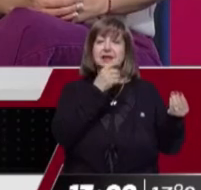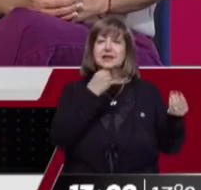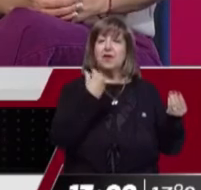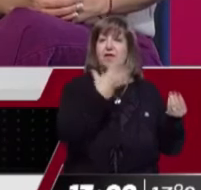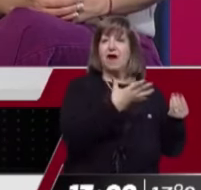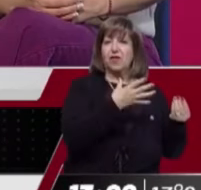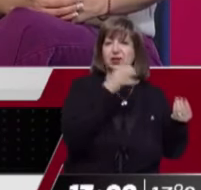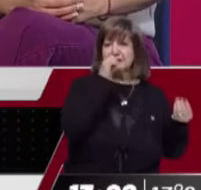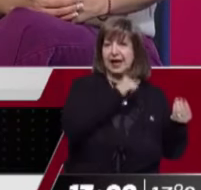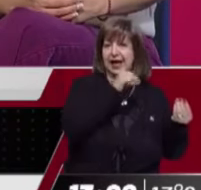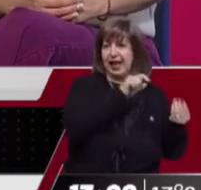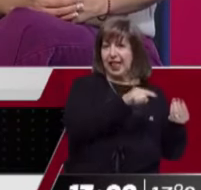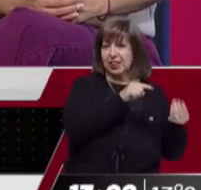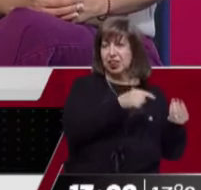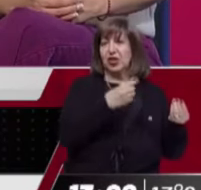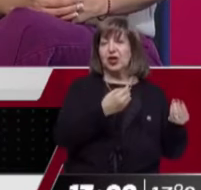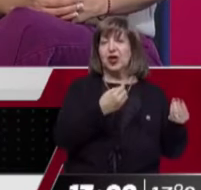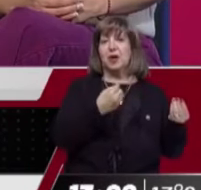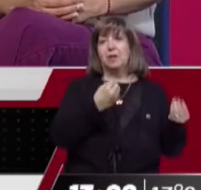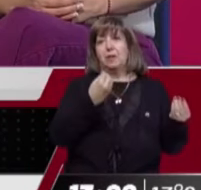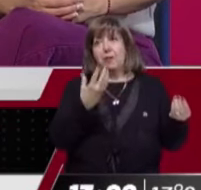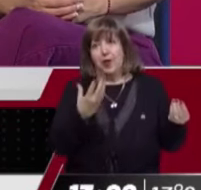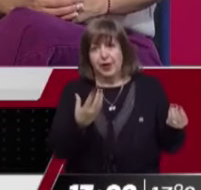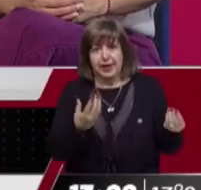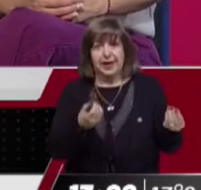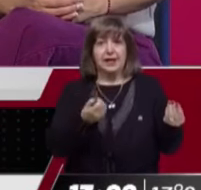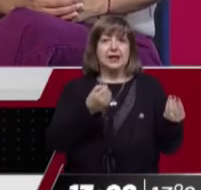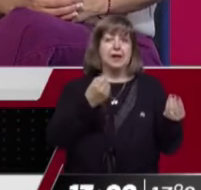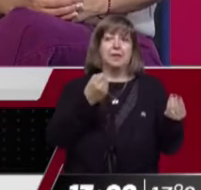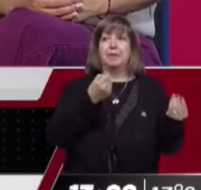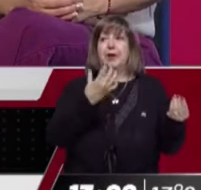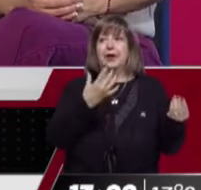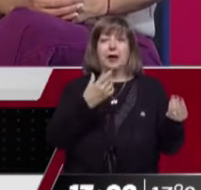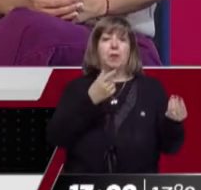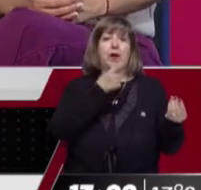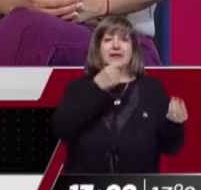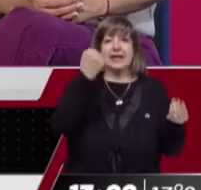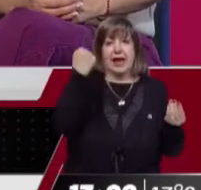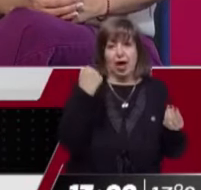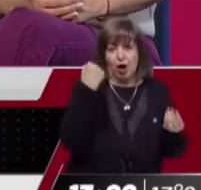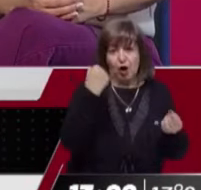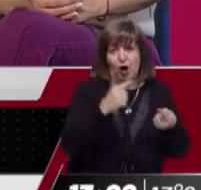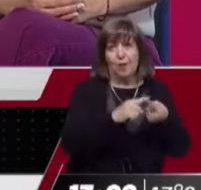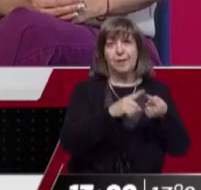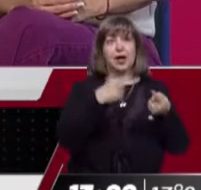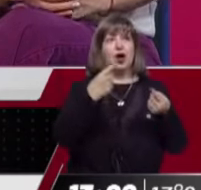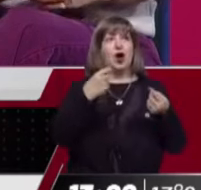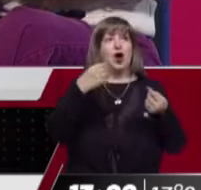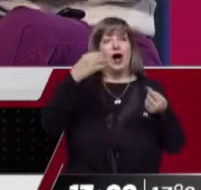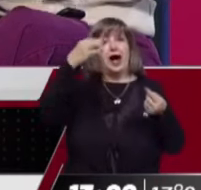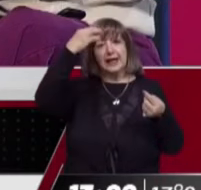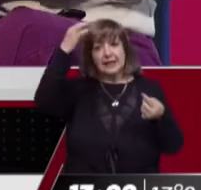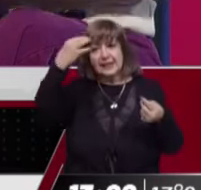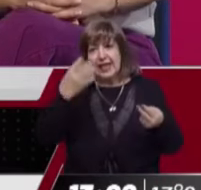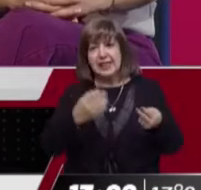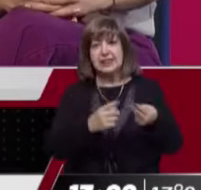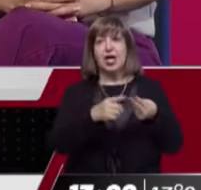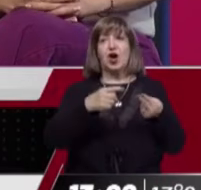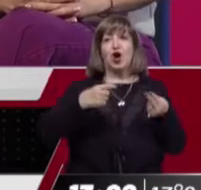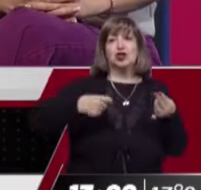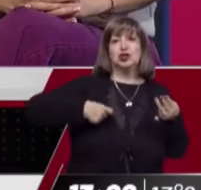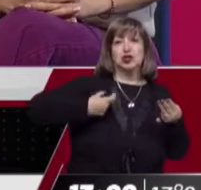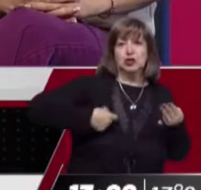fin ganancial puede estar derivado por distintos puntos de vista, ya sea el motivo económico, el motivo artístico, el motivo